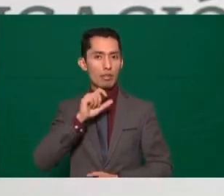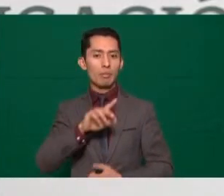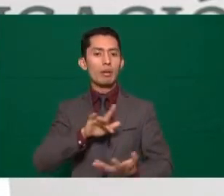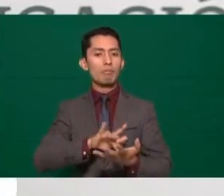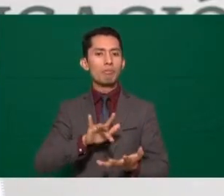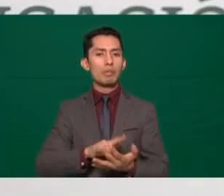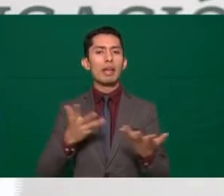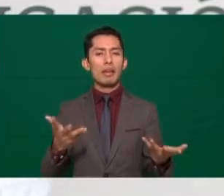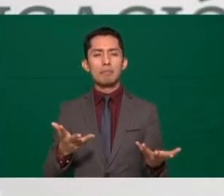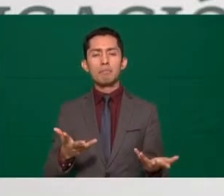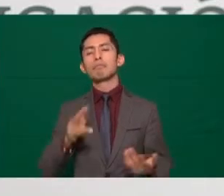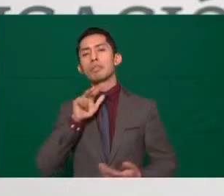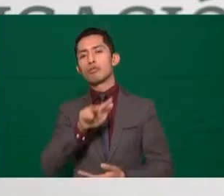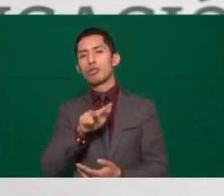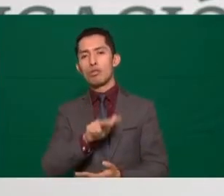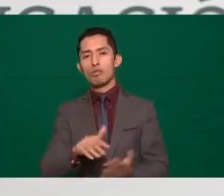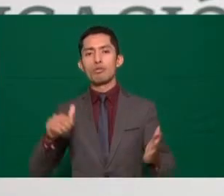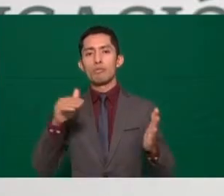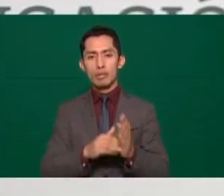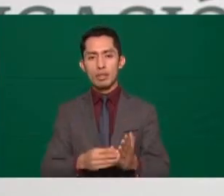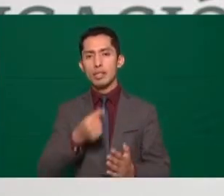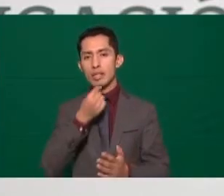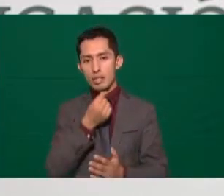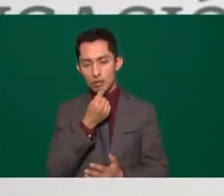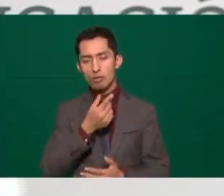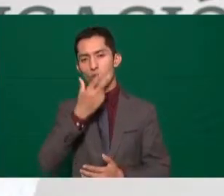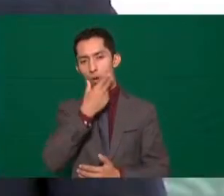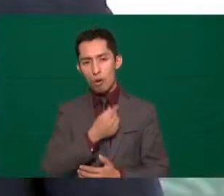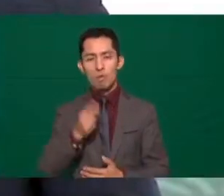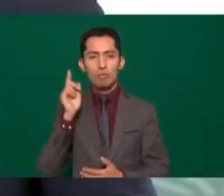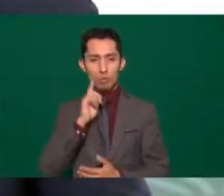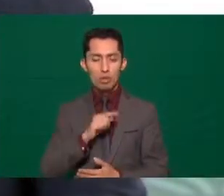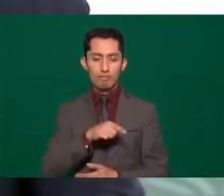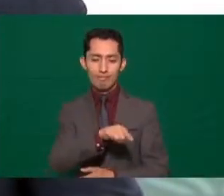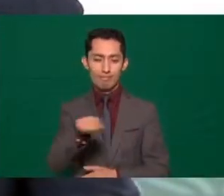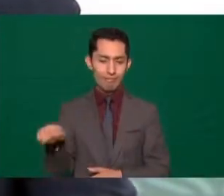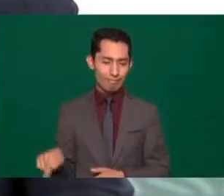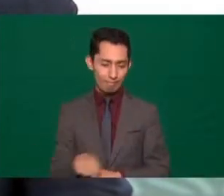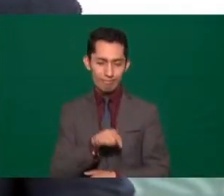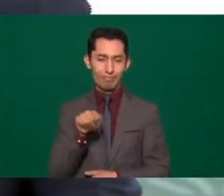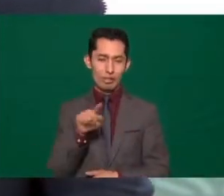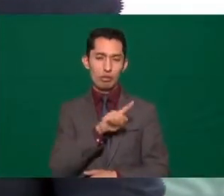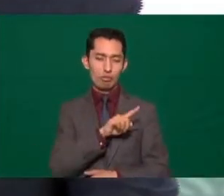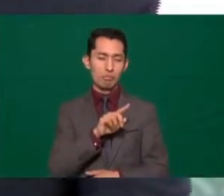mil niñas y niños, para ser exactos,